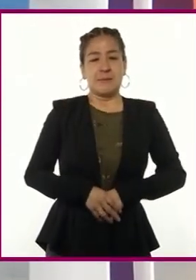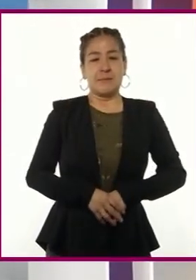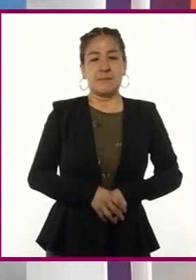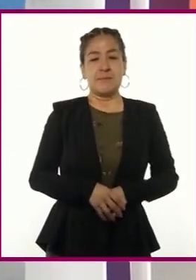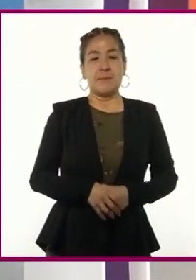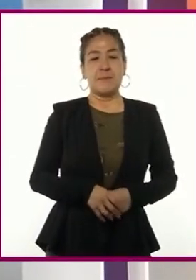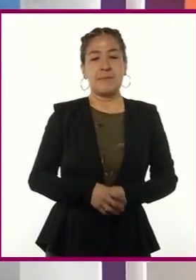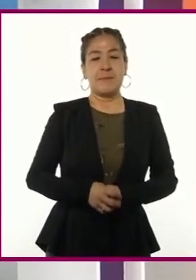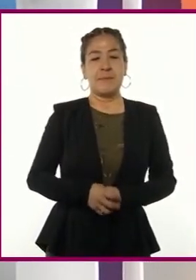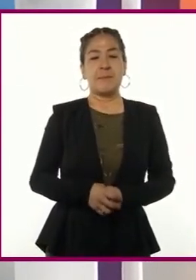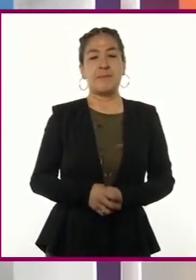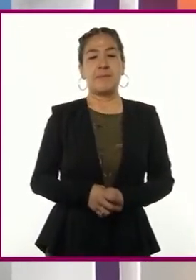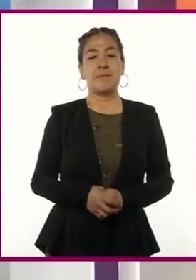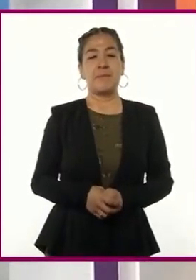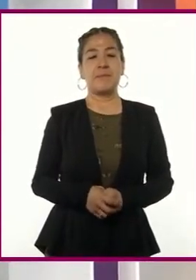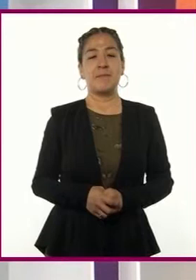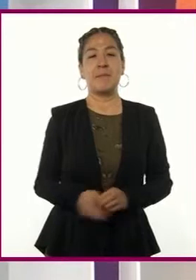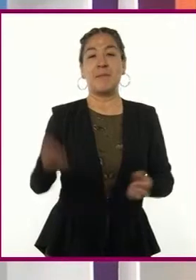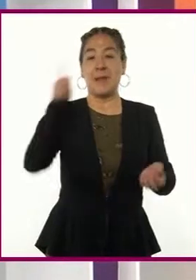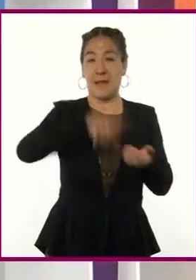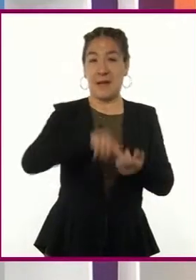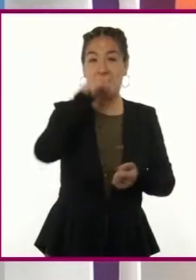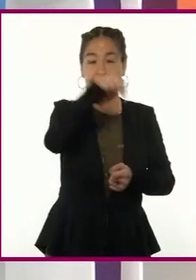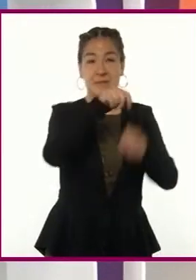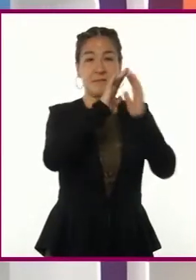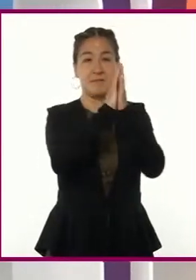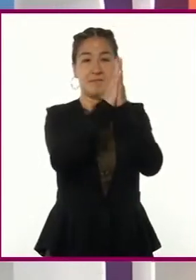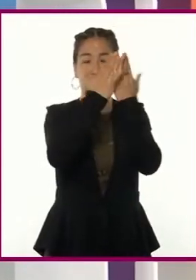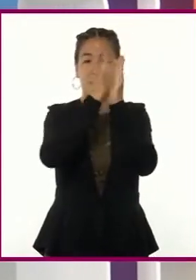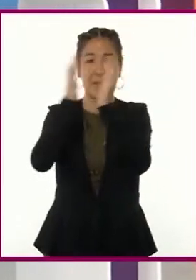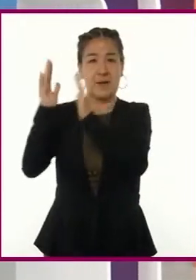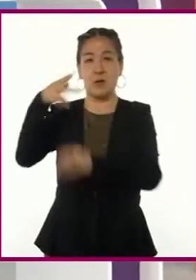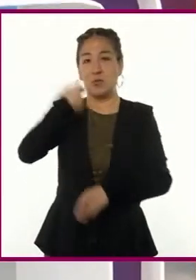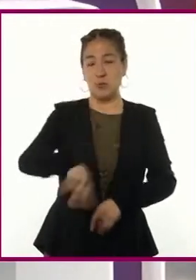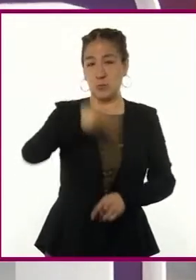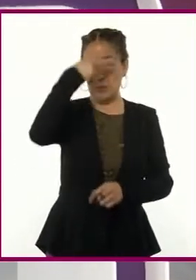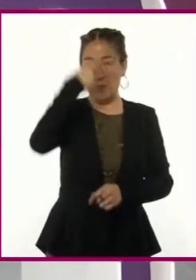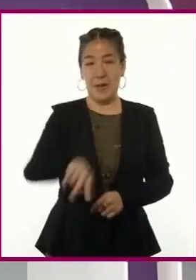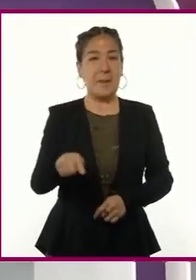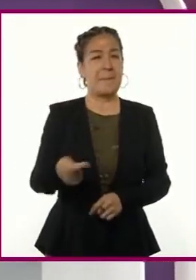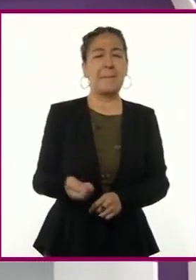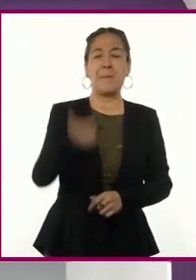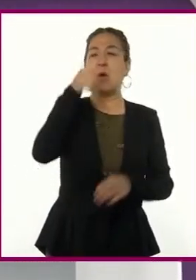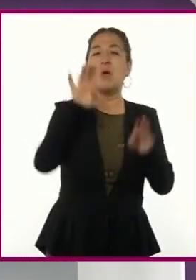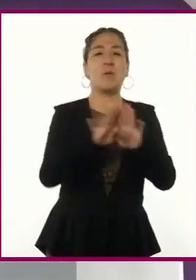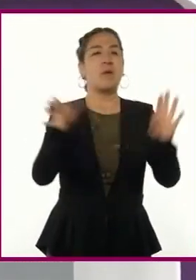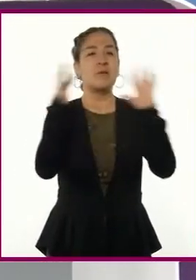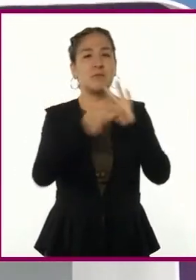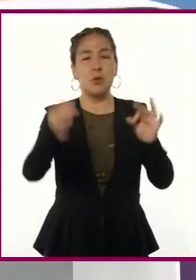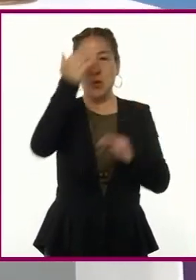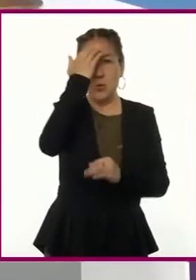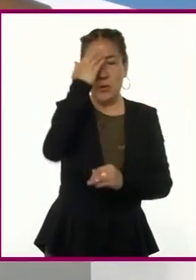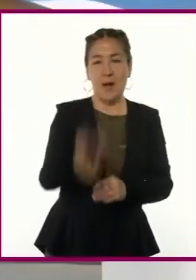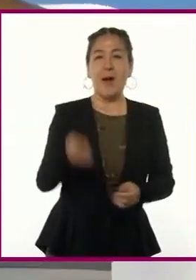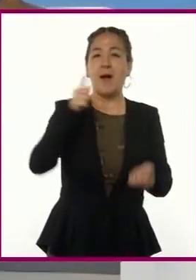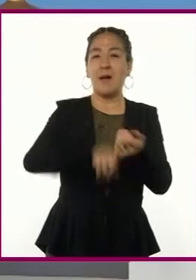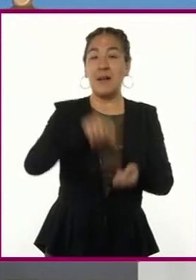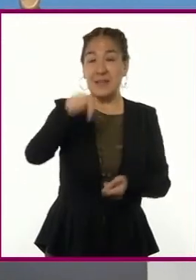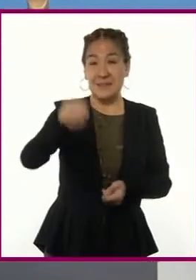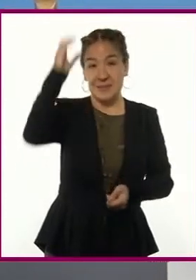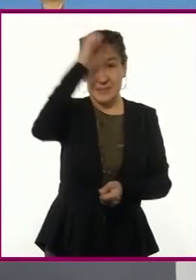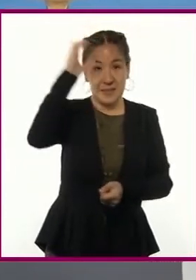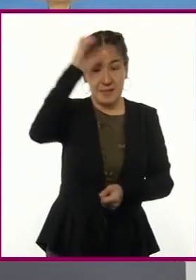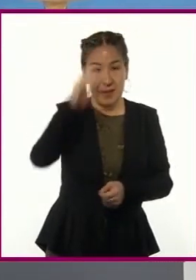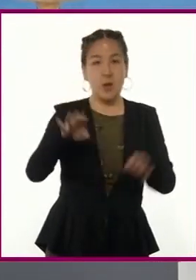En México, la Biblioteca Mexicana fue la primera bibliografía nacional que intentó dar a conocer la producción científica